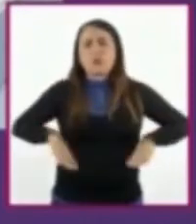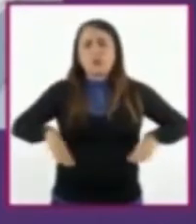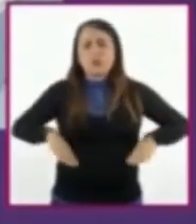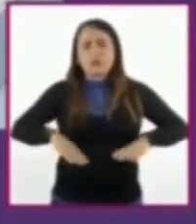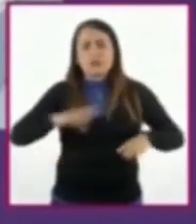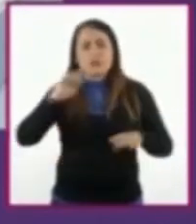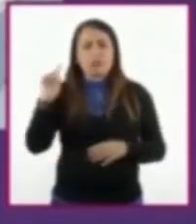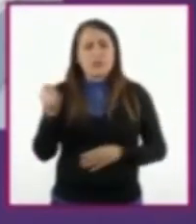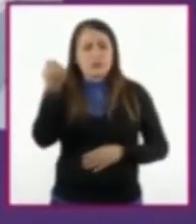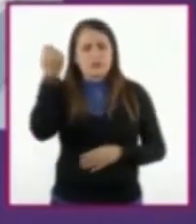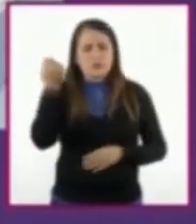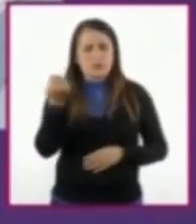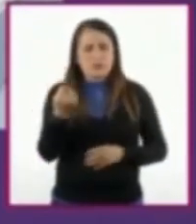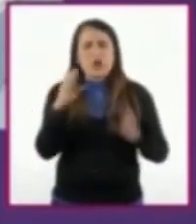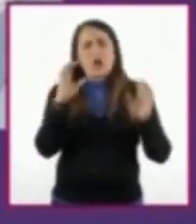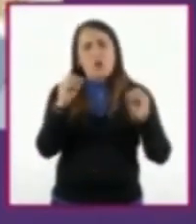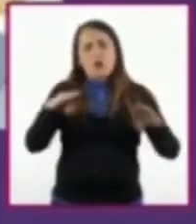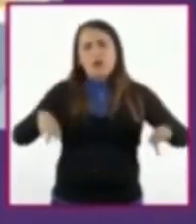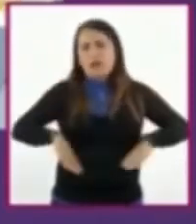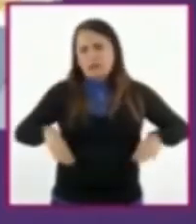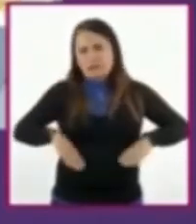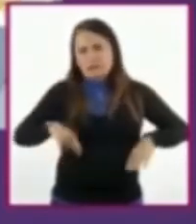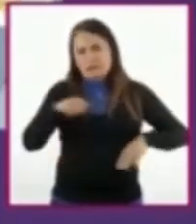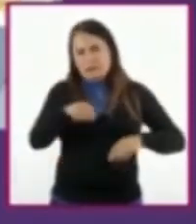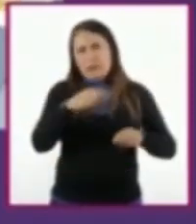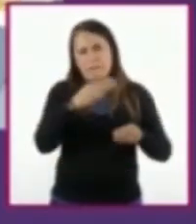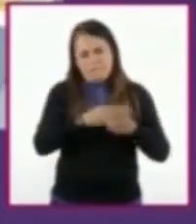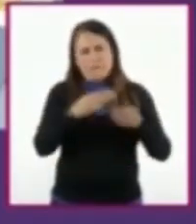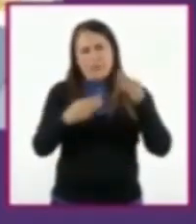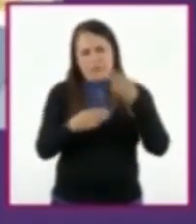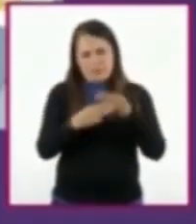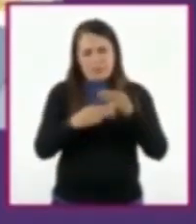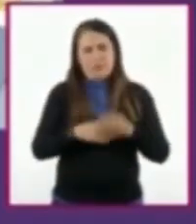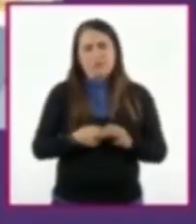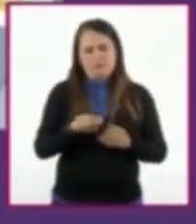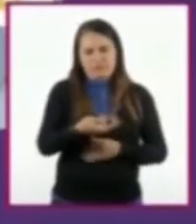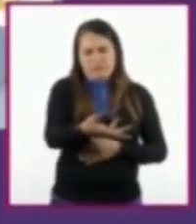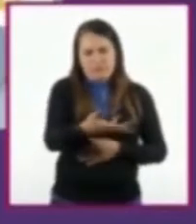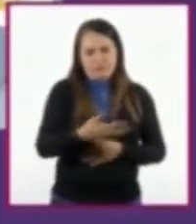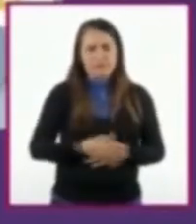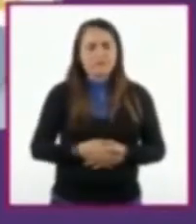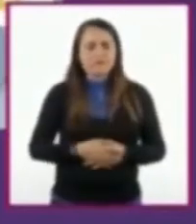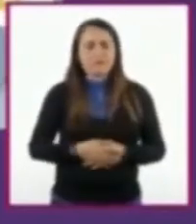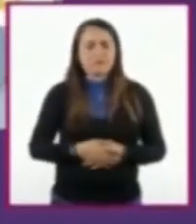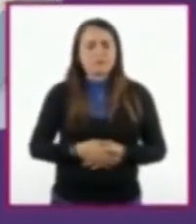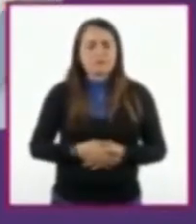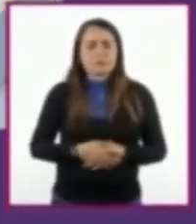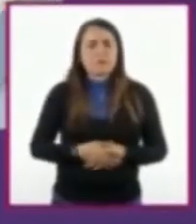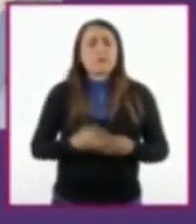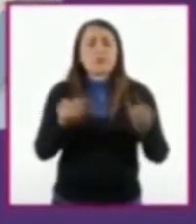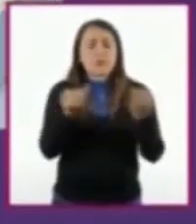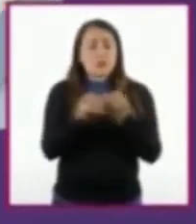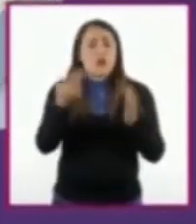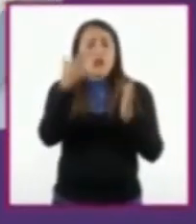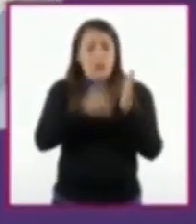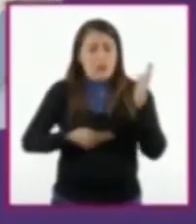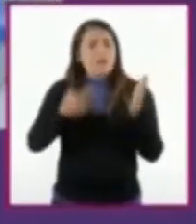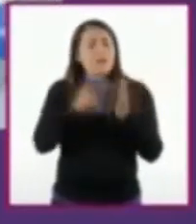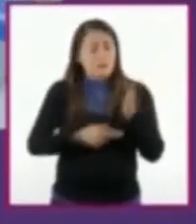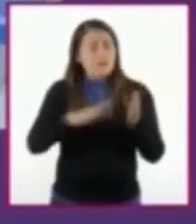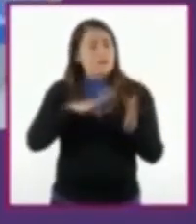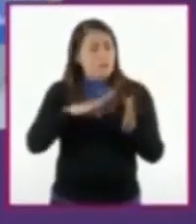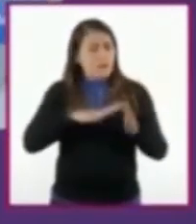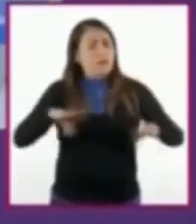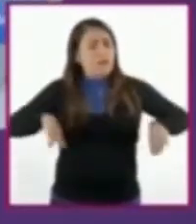tecnológicas o características de los materiales. Aparte de los materiales, también las herramientas tienen sus características